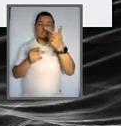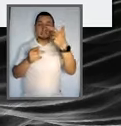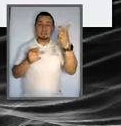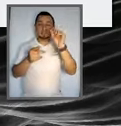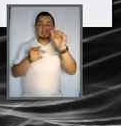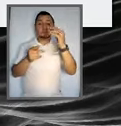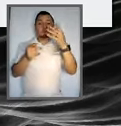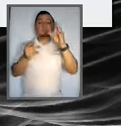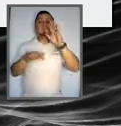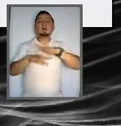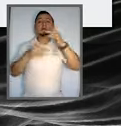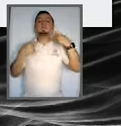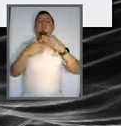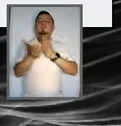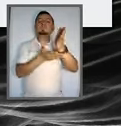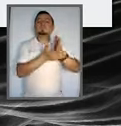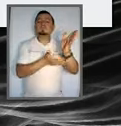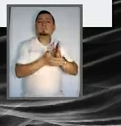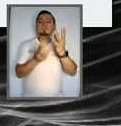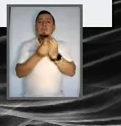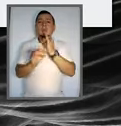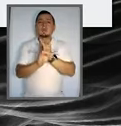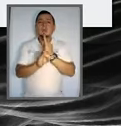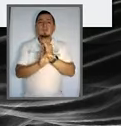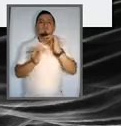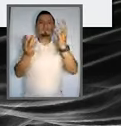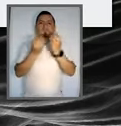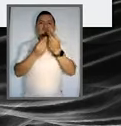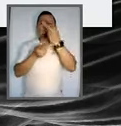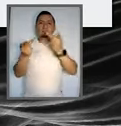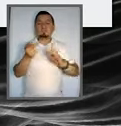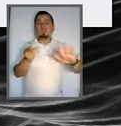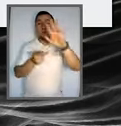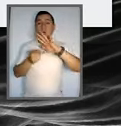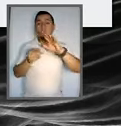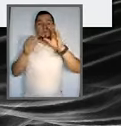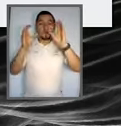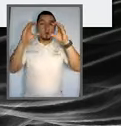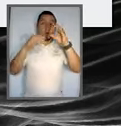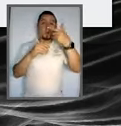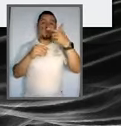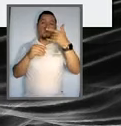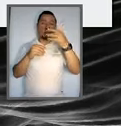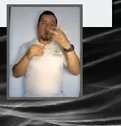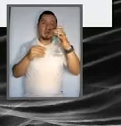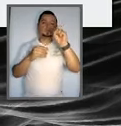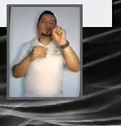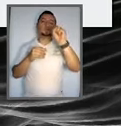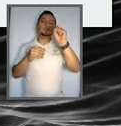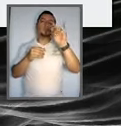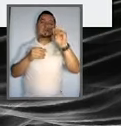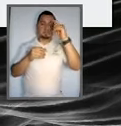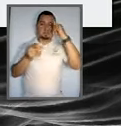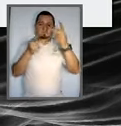frente al grupo ya tienen acceso a la plataforma oficial institucional que corre en Google Suite, en todas estas herramientas que da